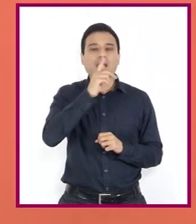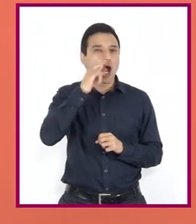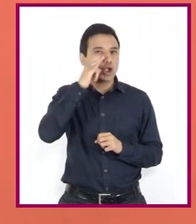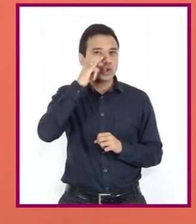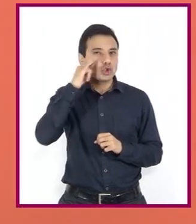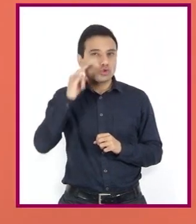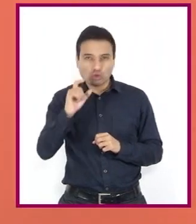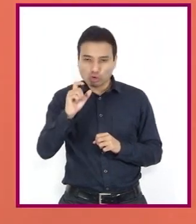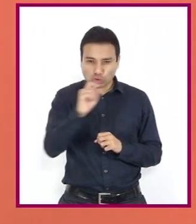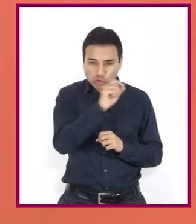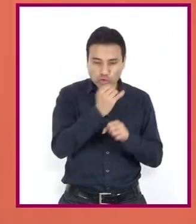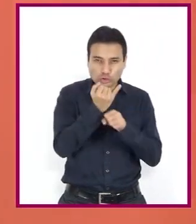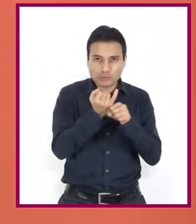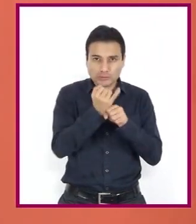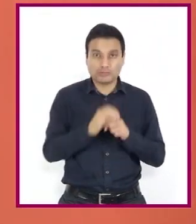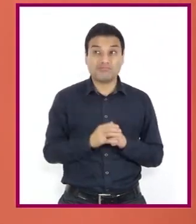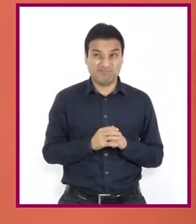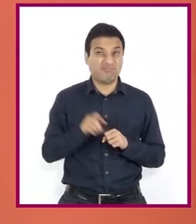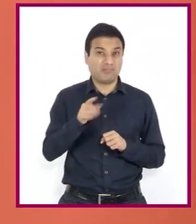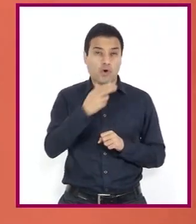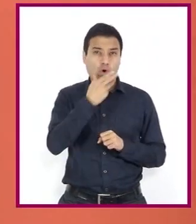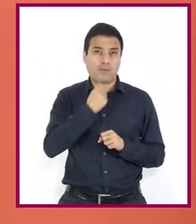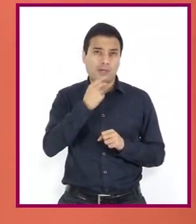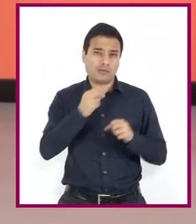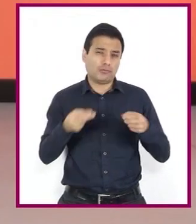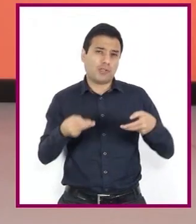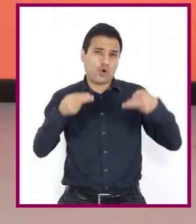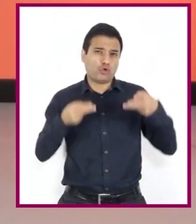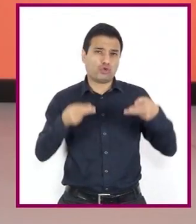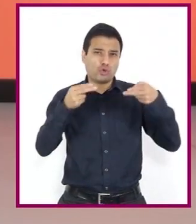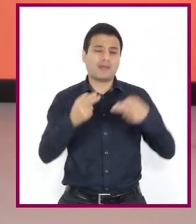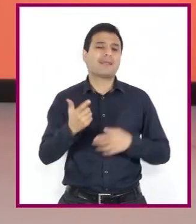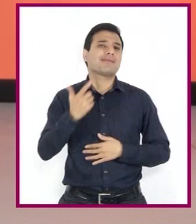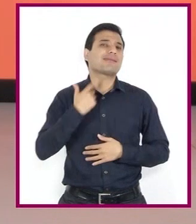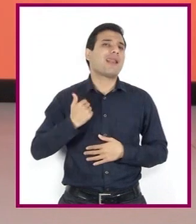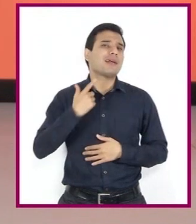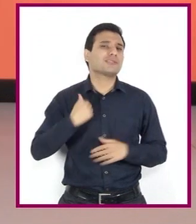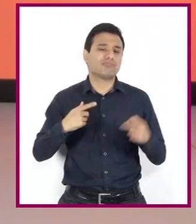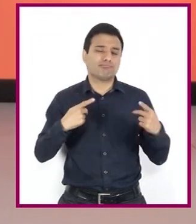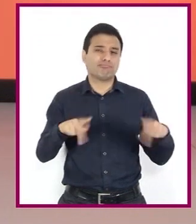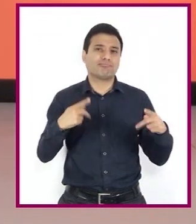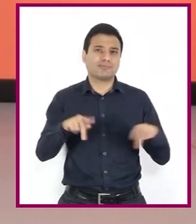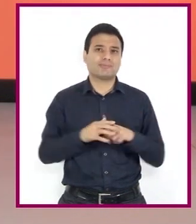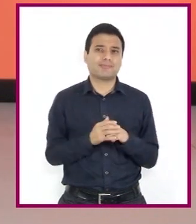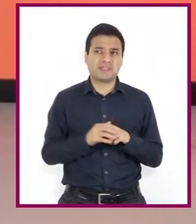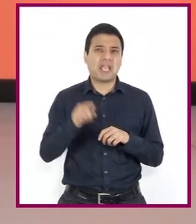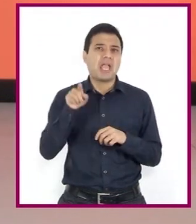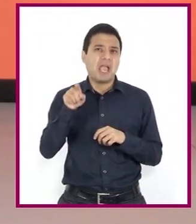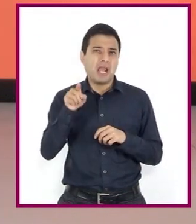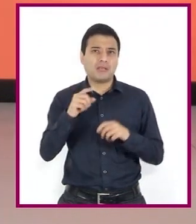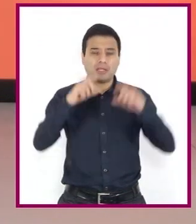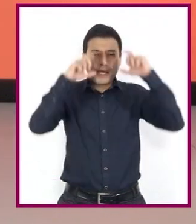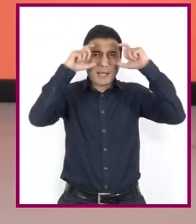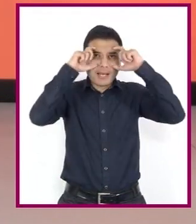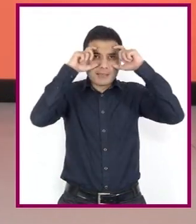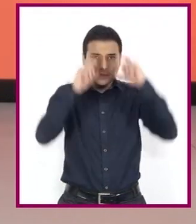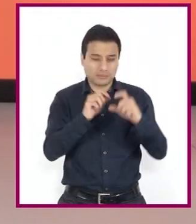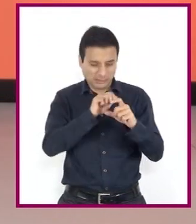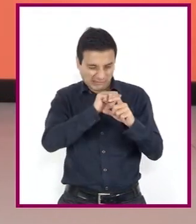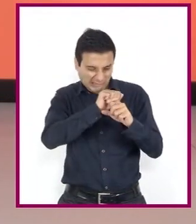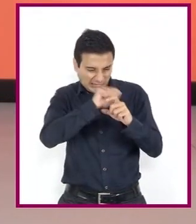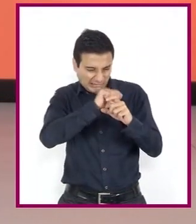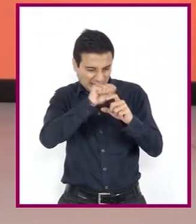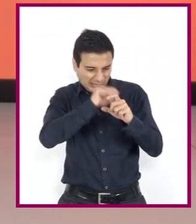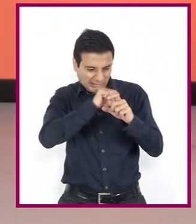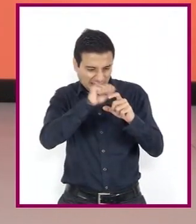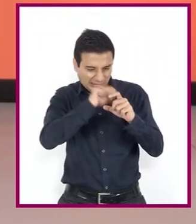Sí, era un comerciante de telas que aprendió a tallar sus lentes a tal